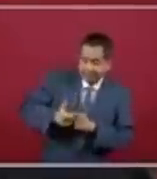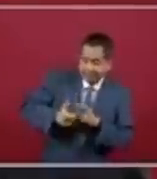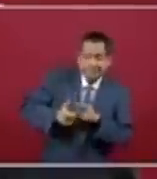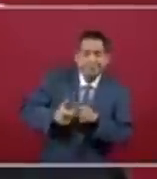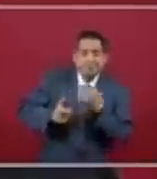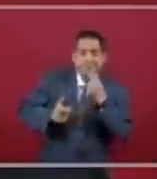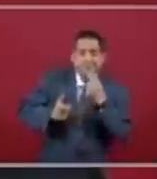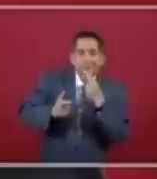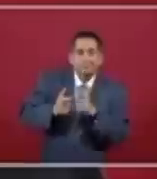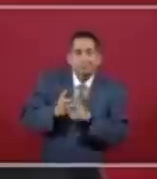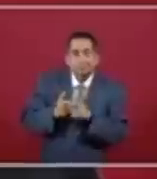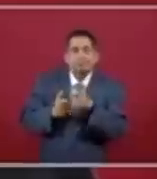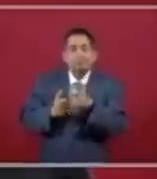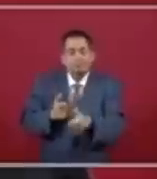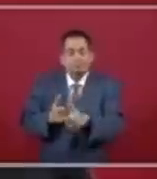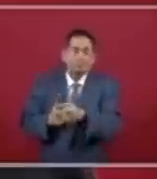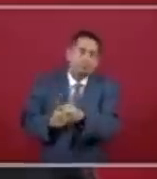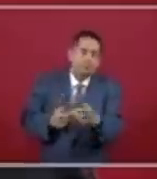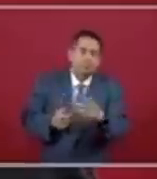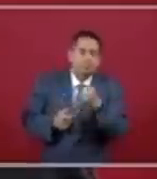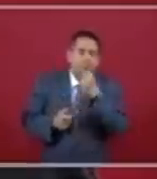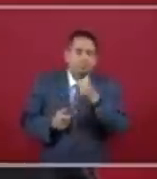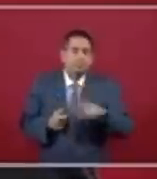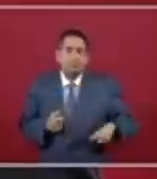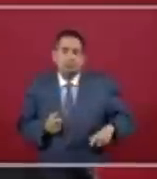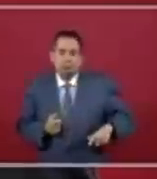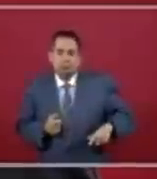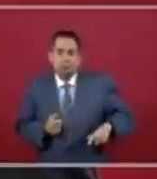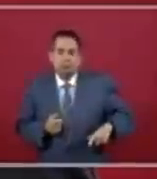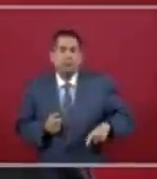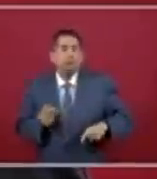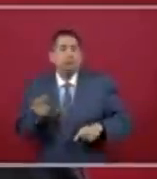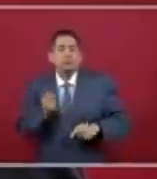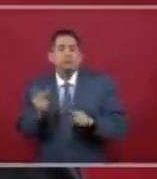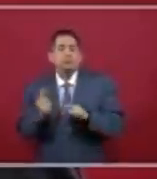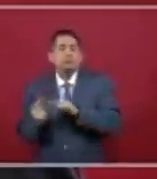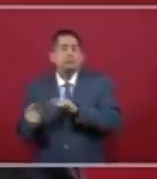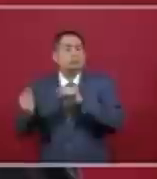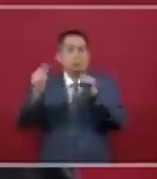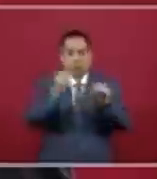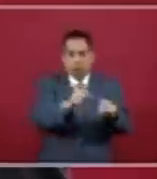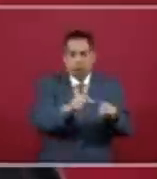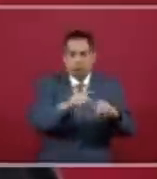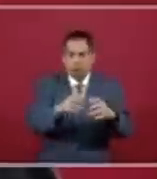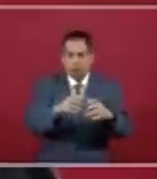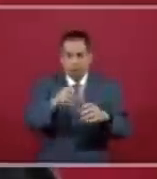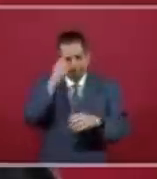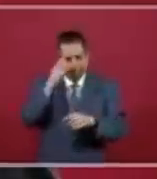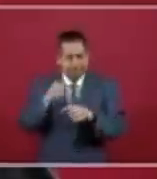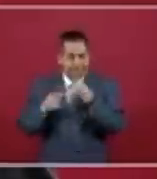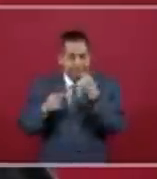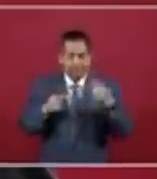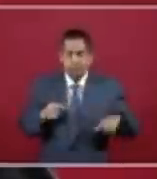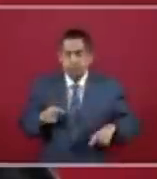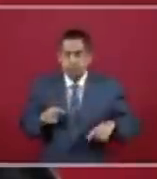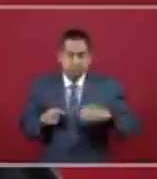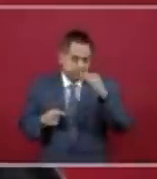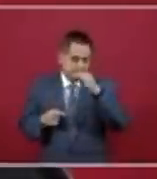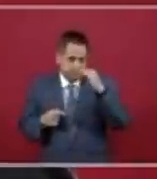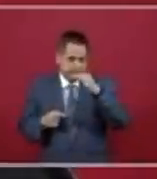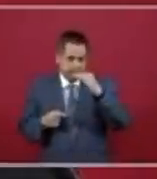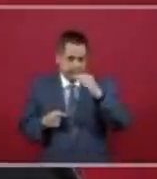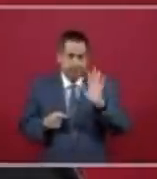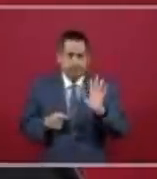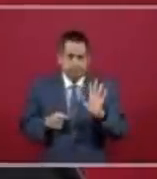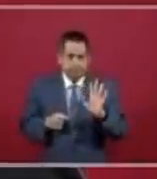a niños de escuelas públicas para que no se les cobre a